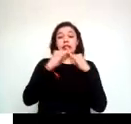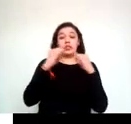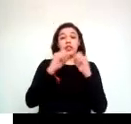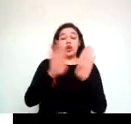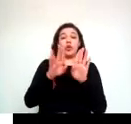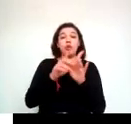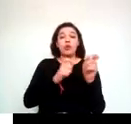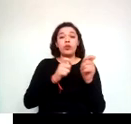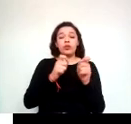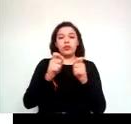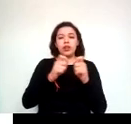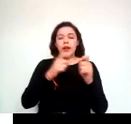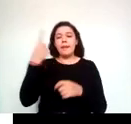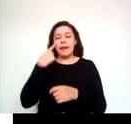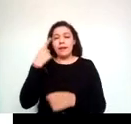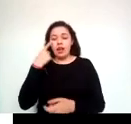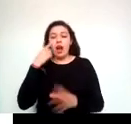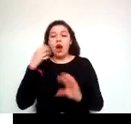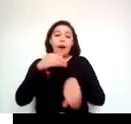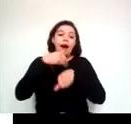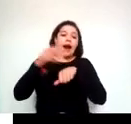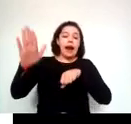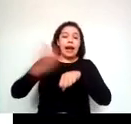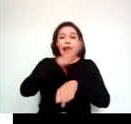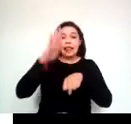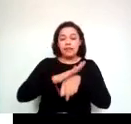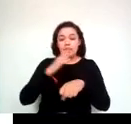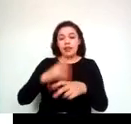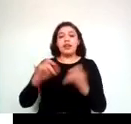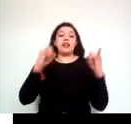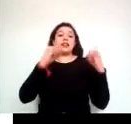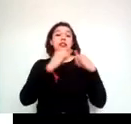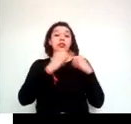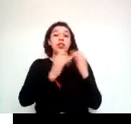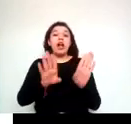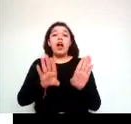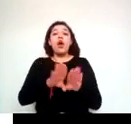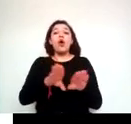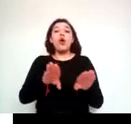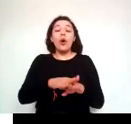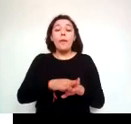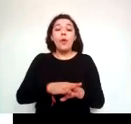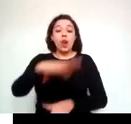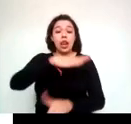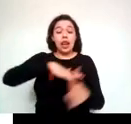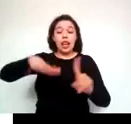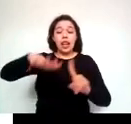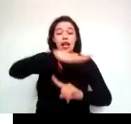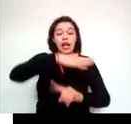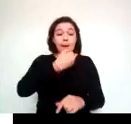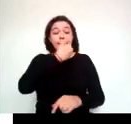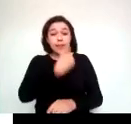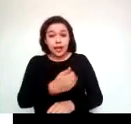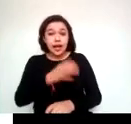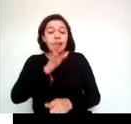decir, van a ver o van a calificar cómo las instituciones tienen las condiciones necesarias para sus trabajadores y